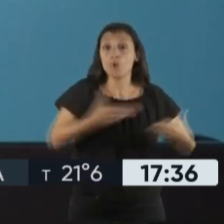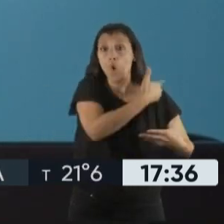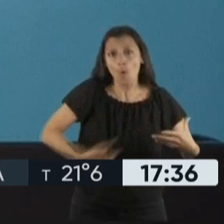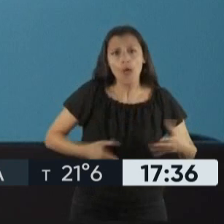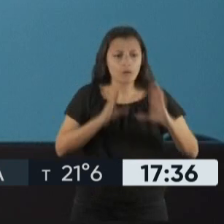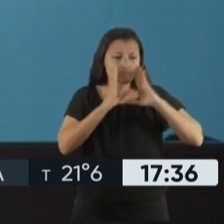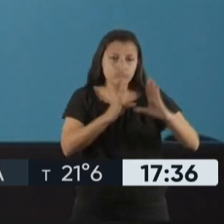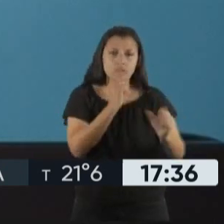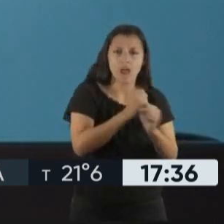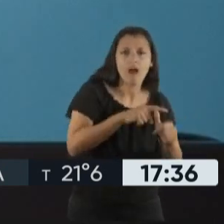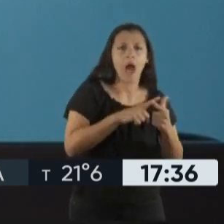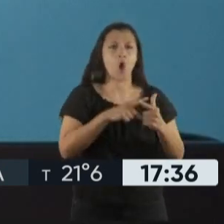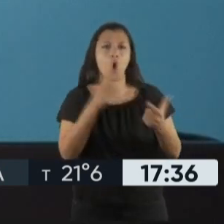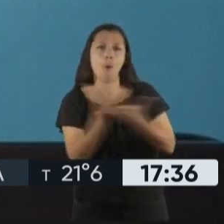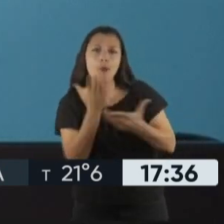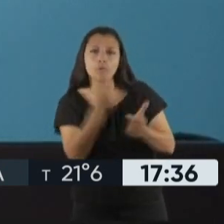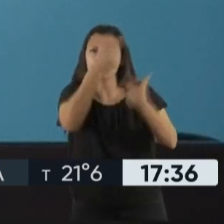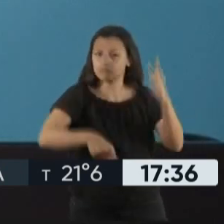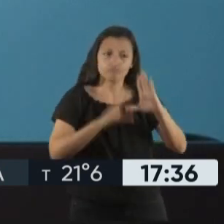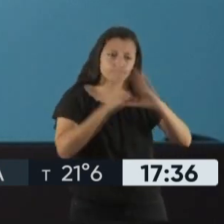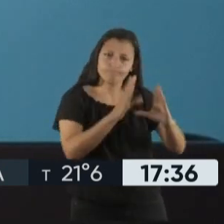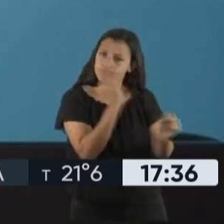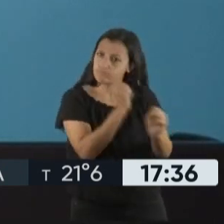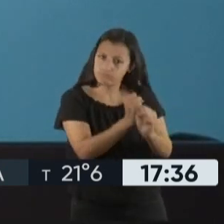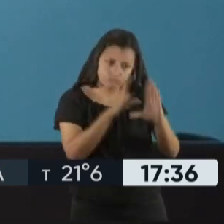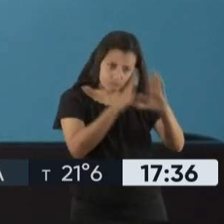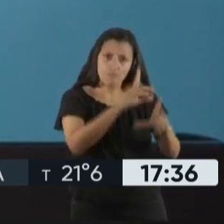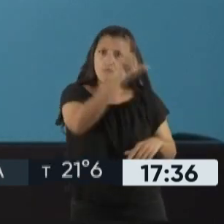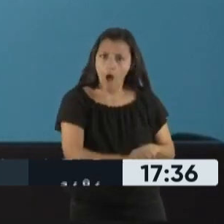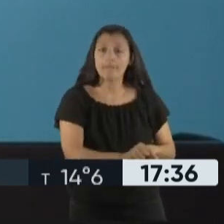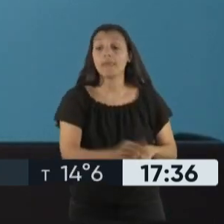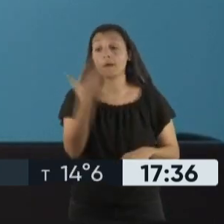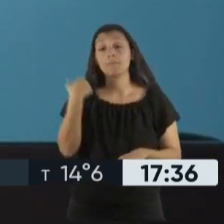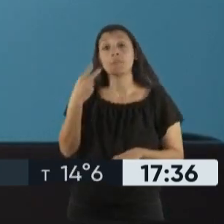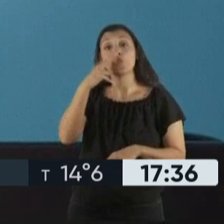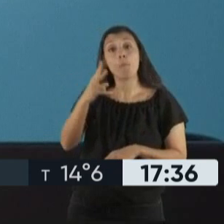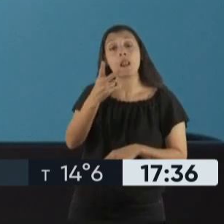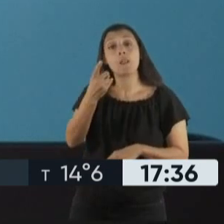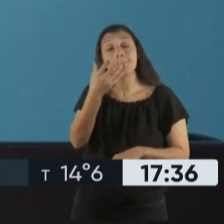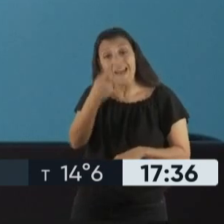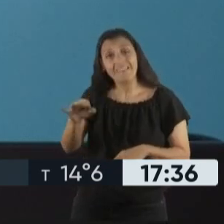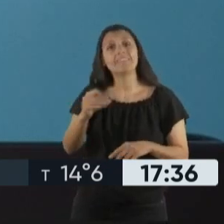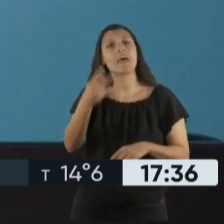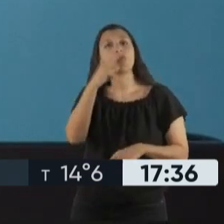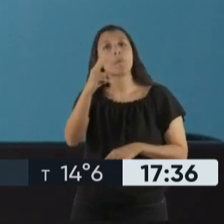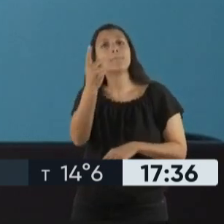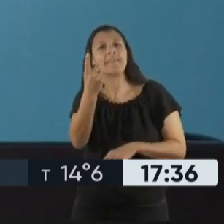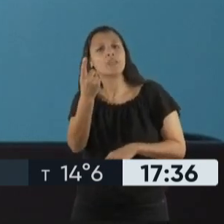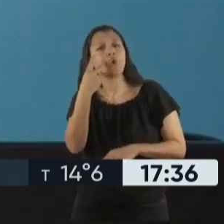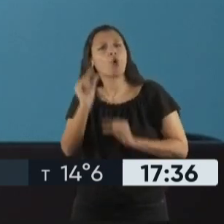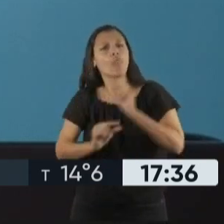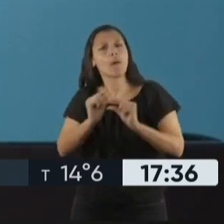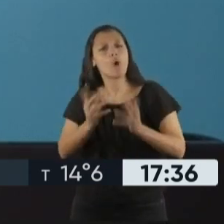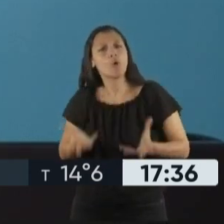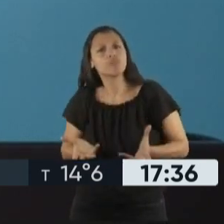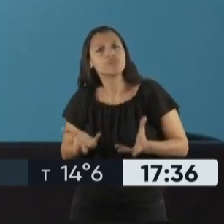producción, y lo que vivimos desde finales de 2020 y principios del 2021 es una recuperación